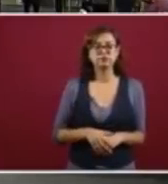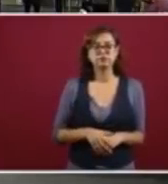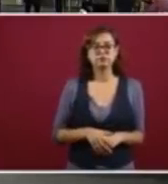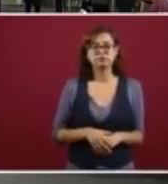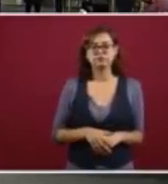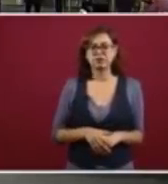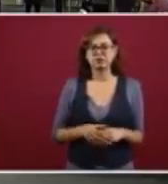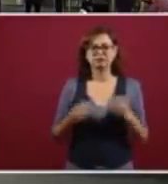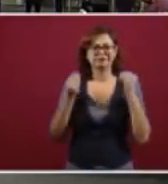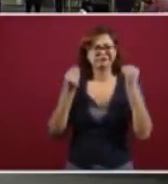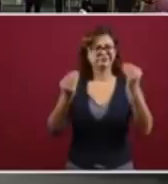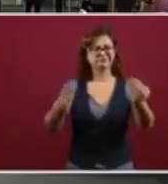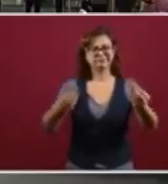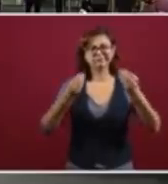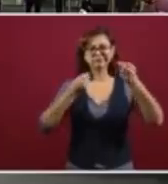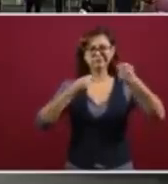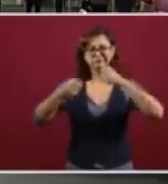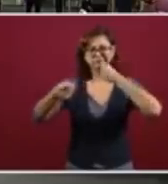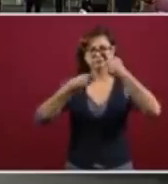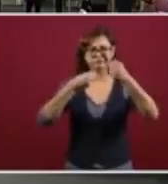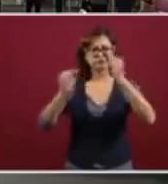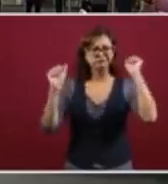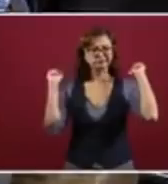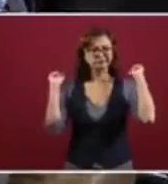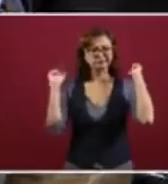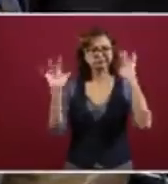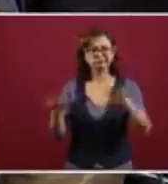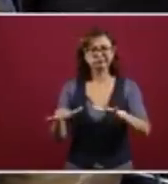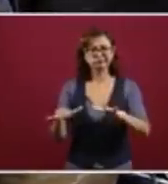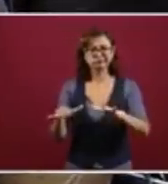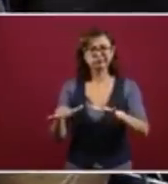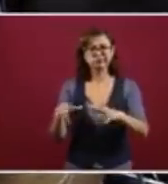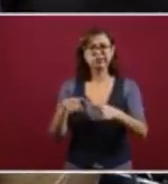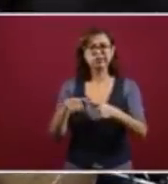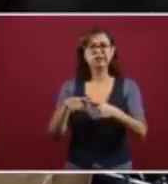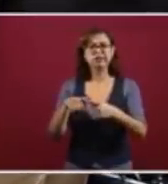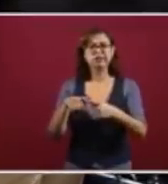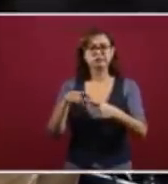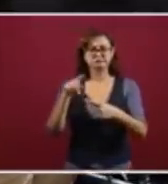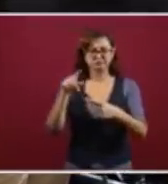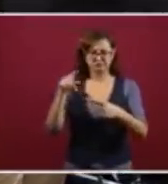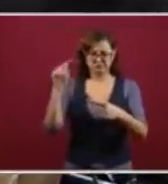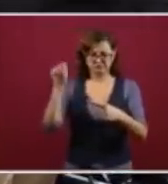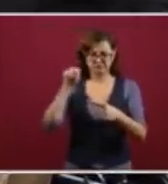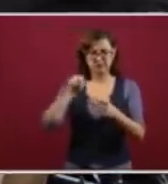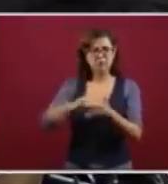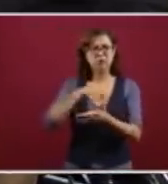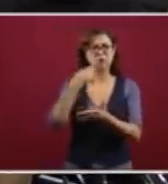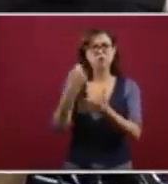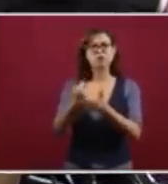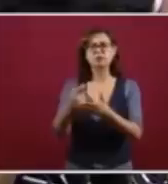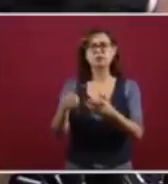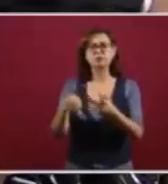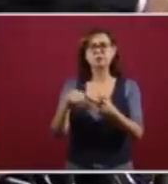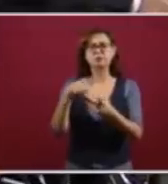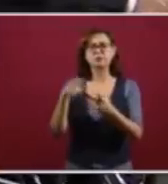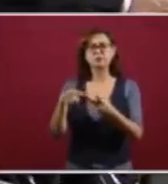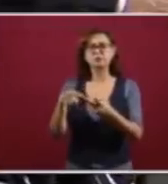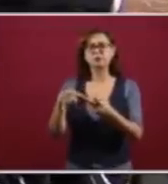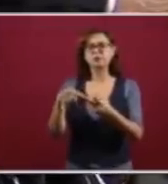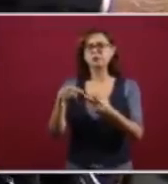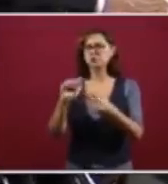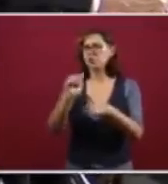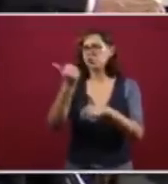hubo mucha prensa, tanto de Tamaulipas como